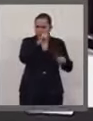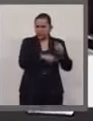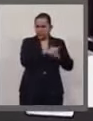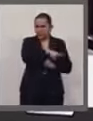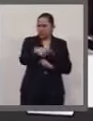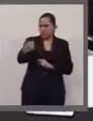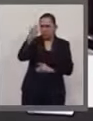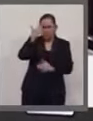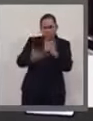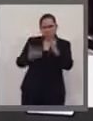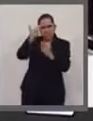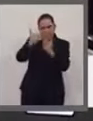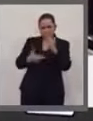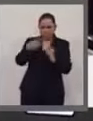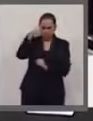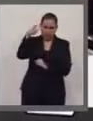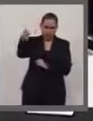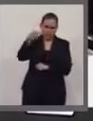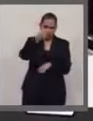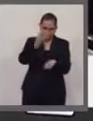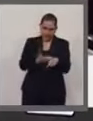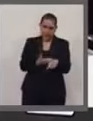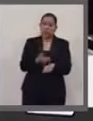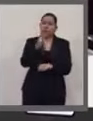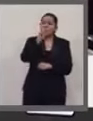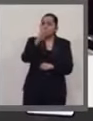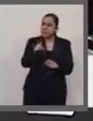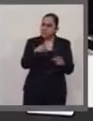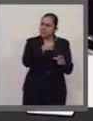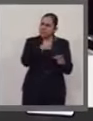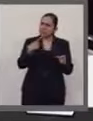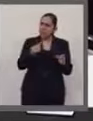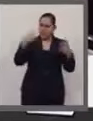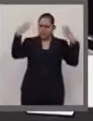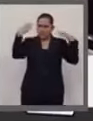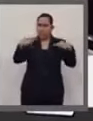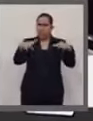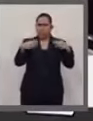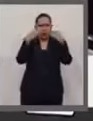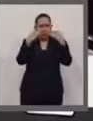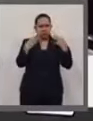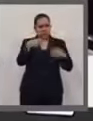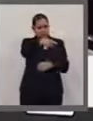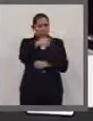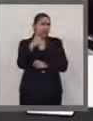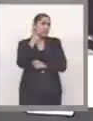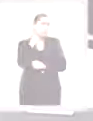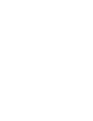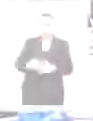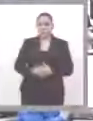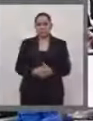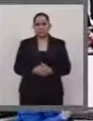secretaria y, segundo, que se haga una disculpa pública por parte del diputado que las